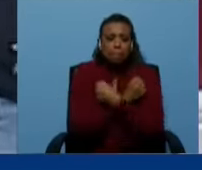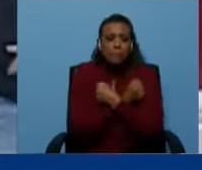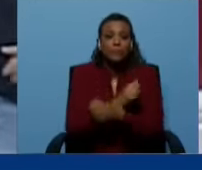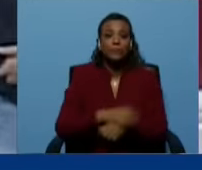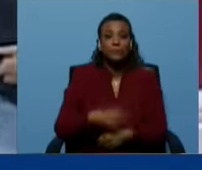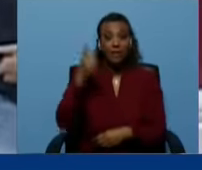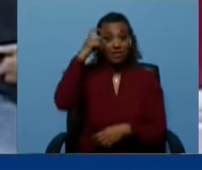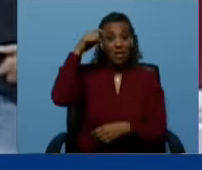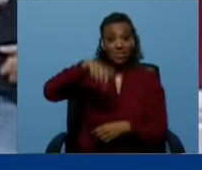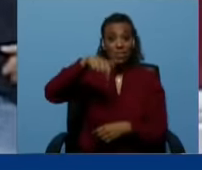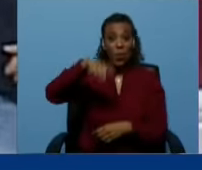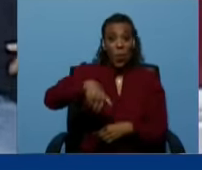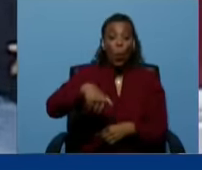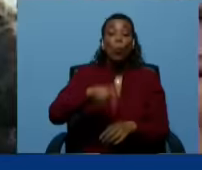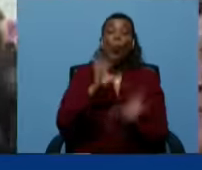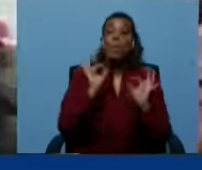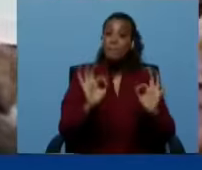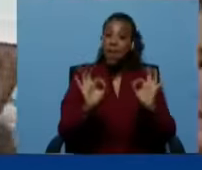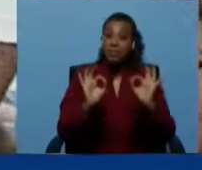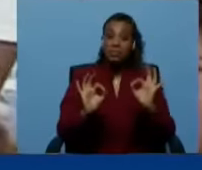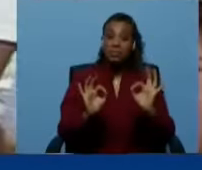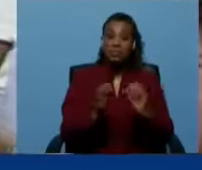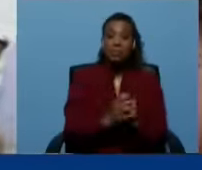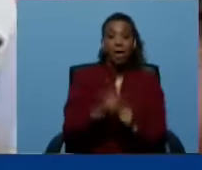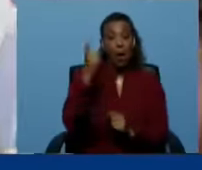Hoy es un día muy especial,